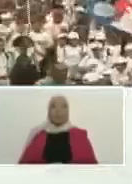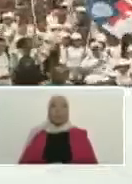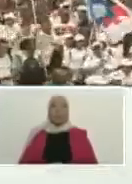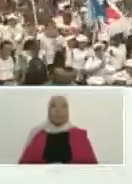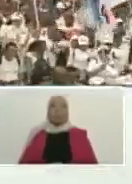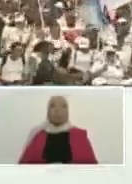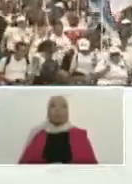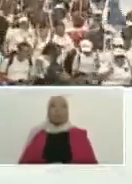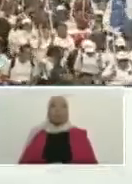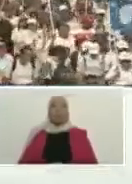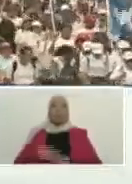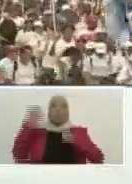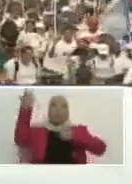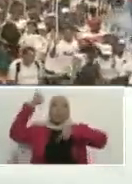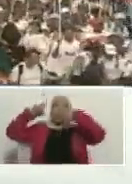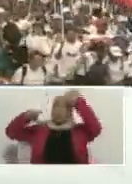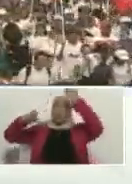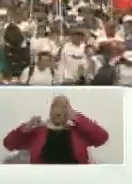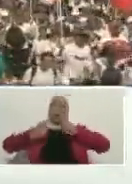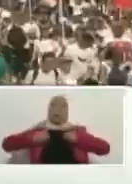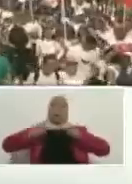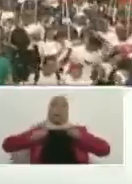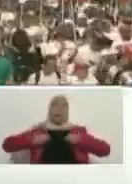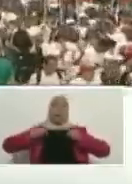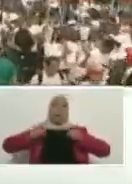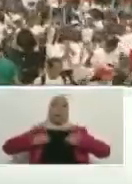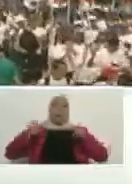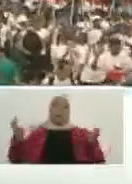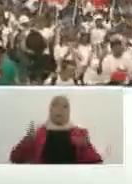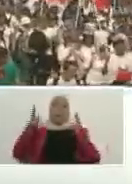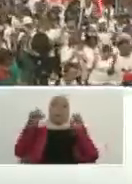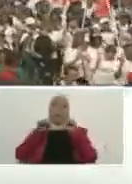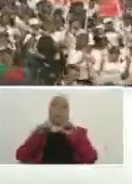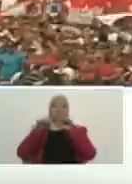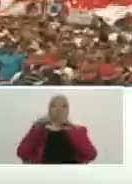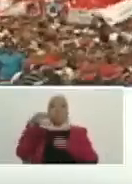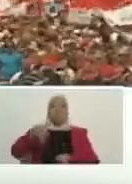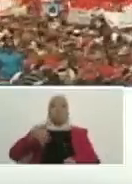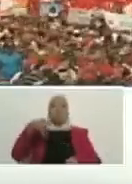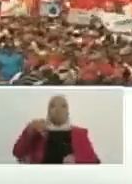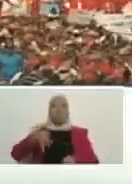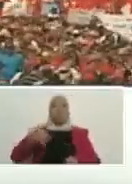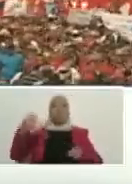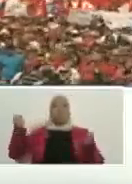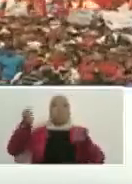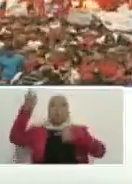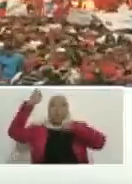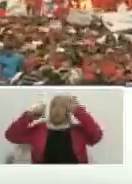¡Chávez vive! ¡Chávez vive! ¡Chávez vive!